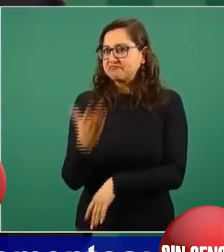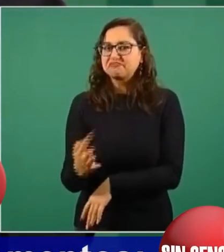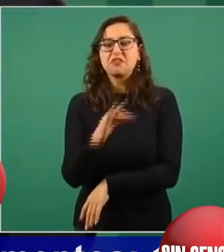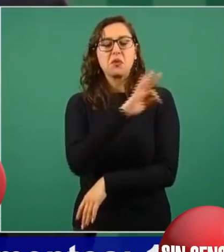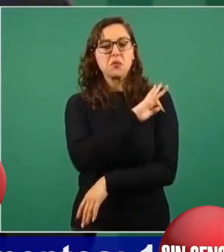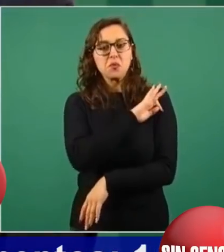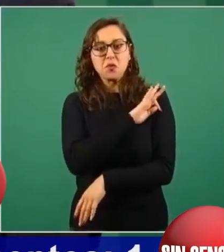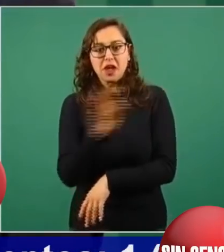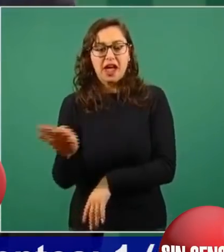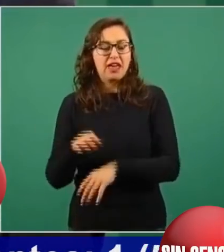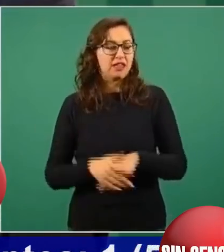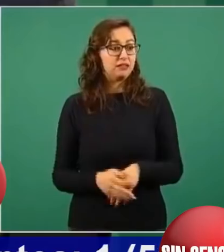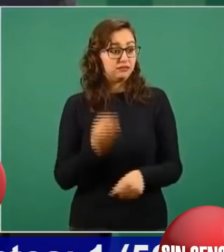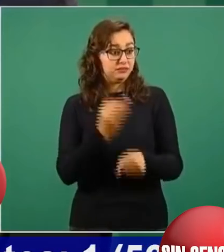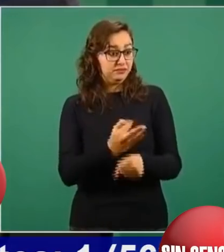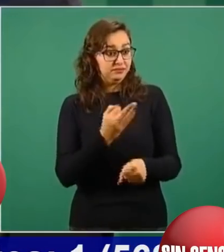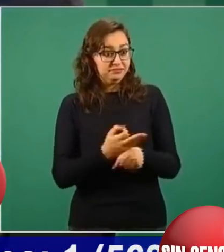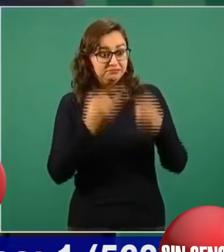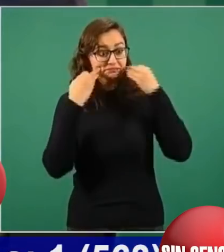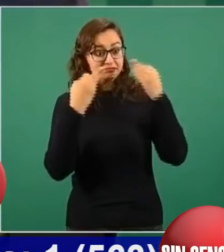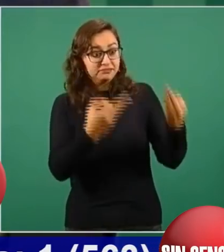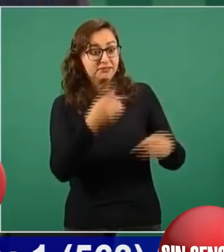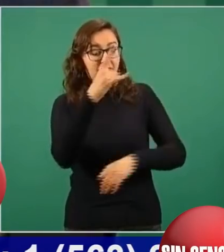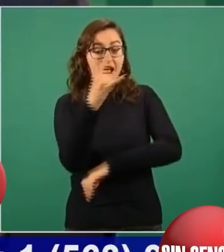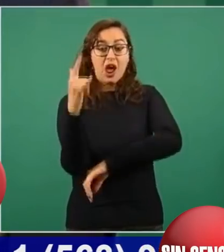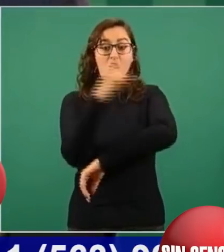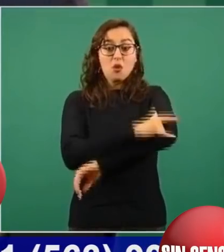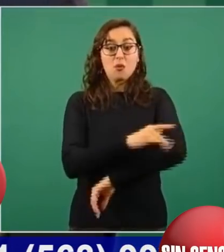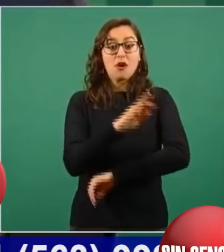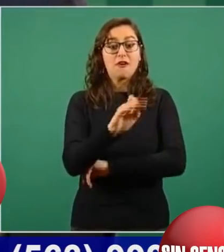como la del aeropuerto Felipe Ángeles.